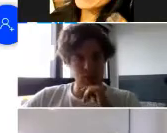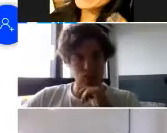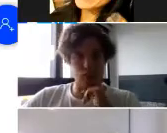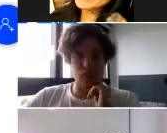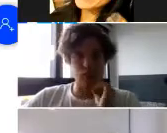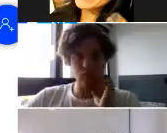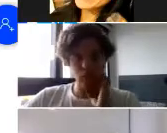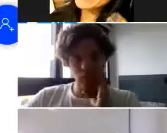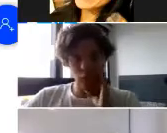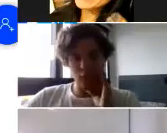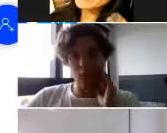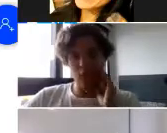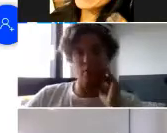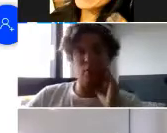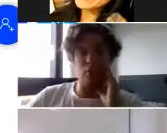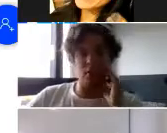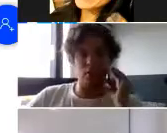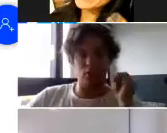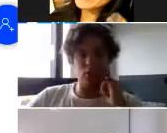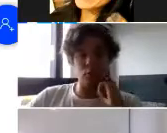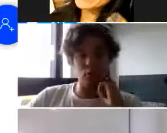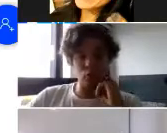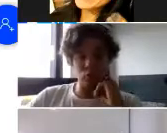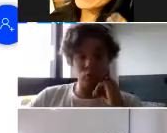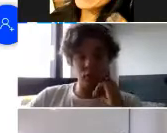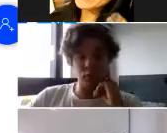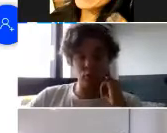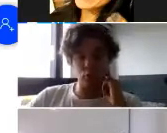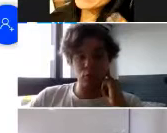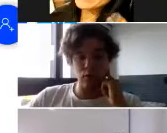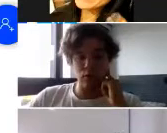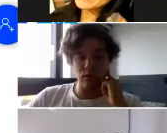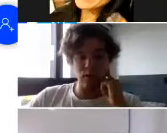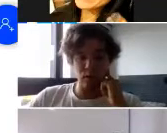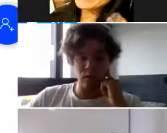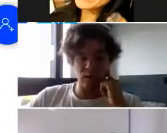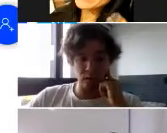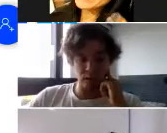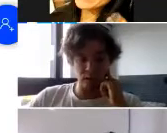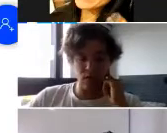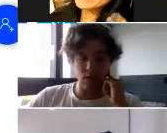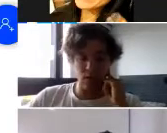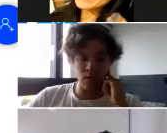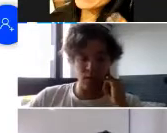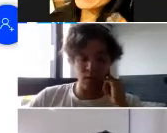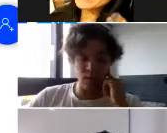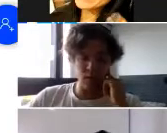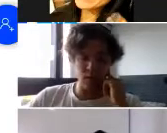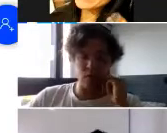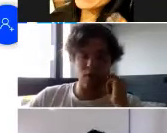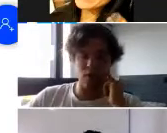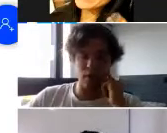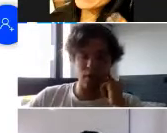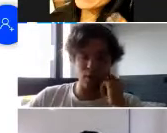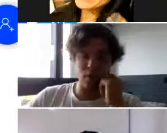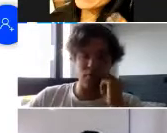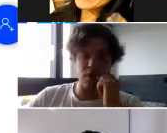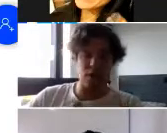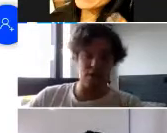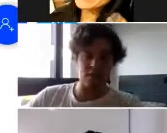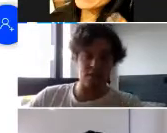este es un ancho B. Entonces, ¿cuál es el problema? Nosotros tenemos un corte, entonces tenemos un diferencial de fuerza, es decir, por el